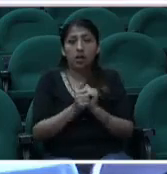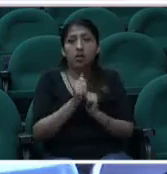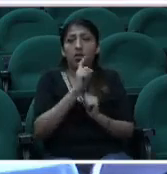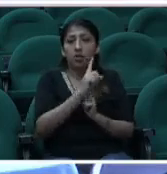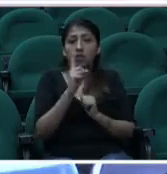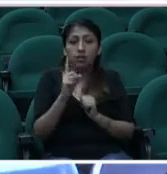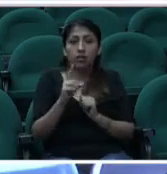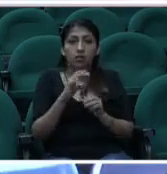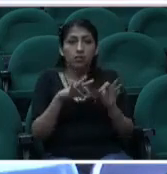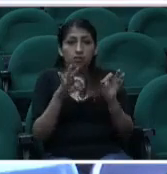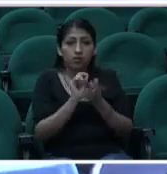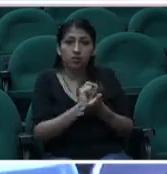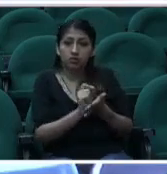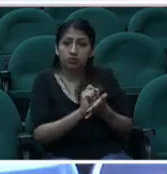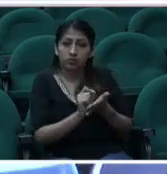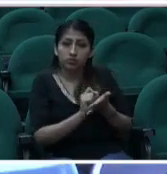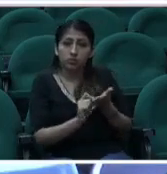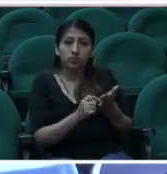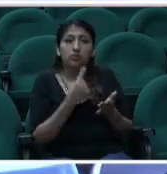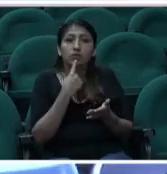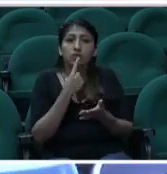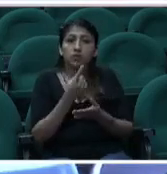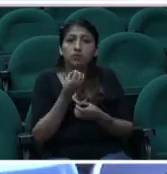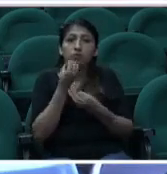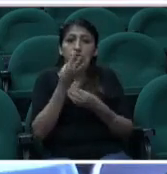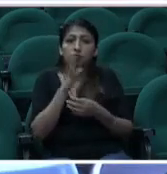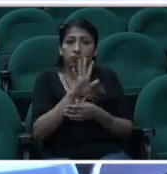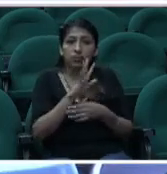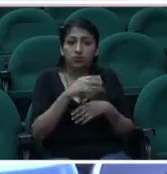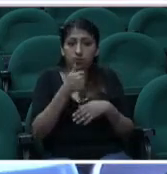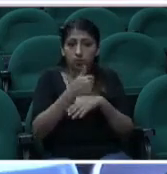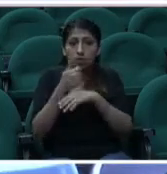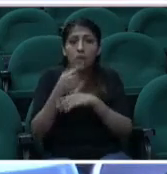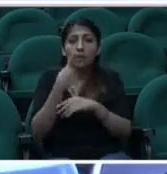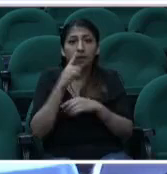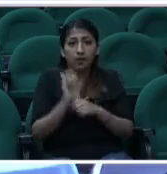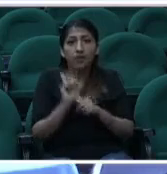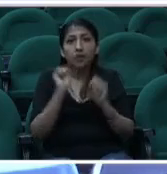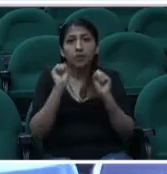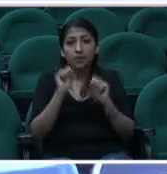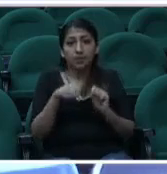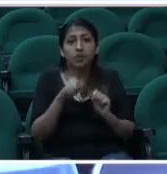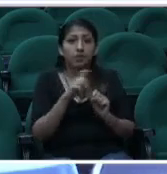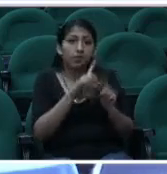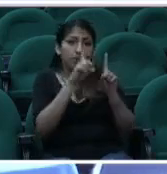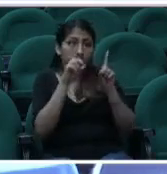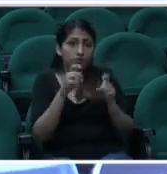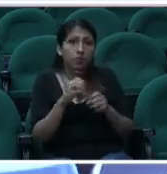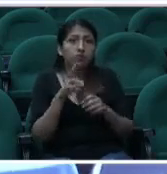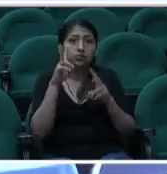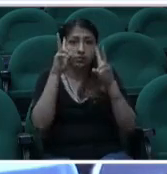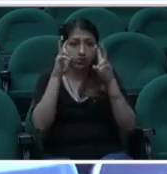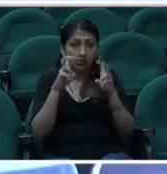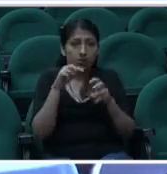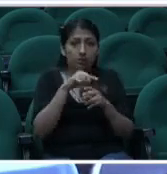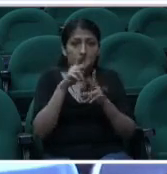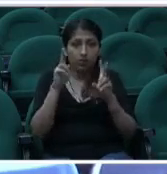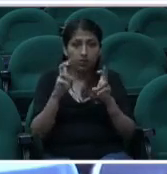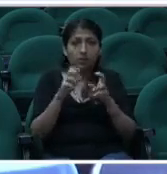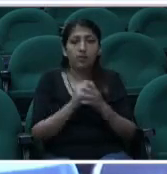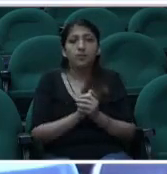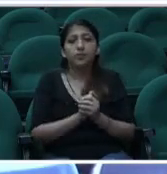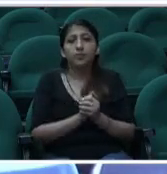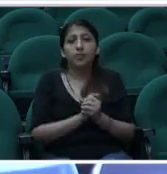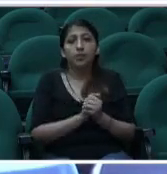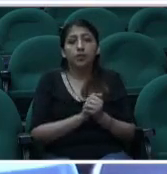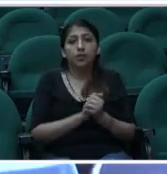tiene que tomar nota de lo que expone su candidato para al momento de hacer las preguntas sean relacionadas a ese